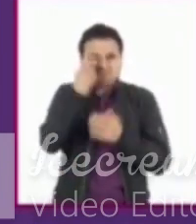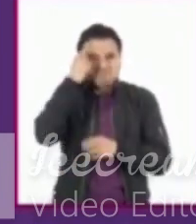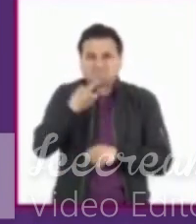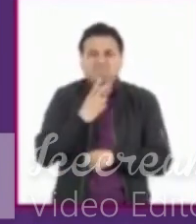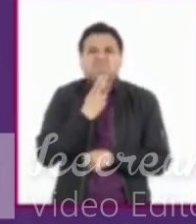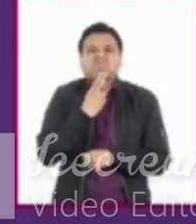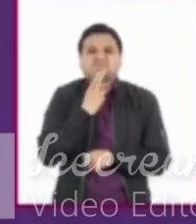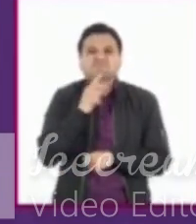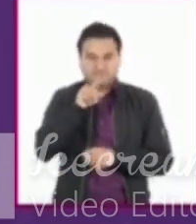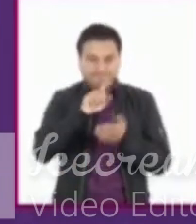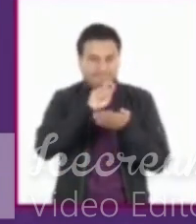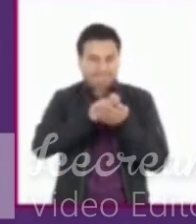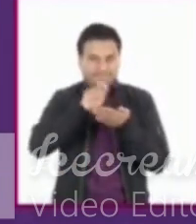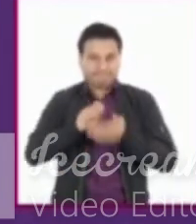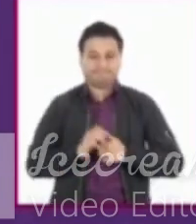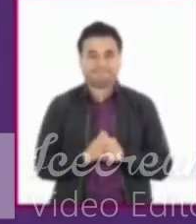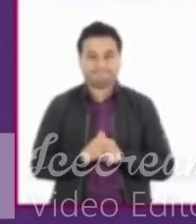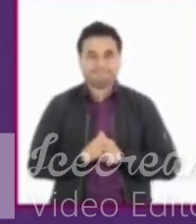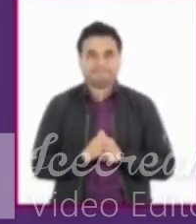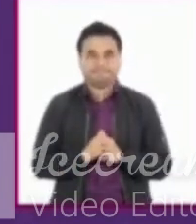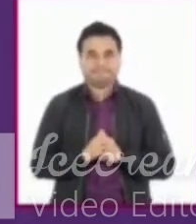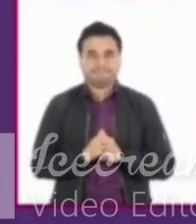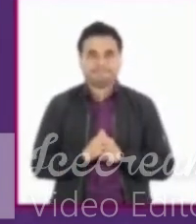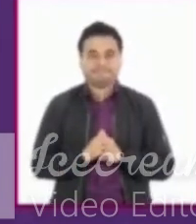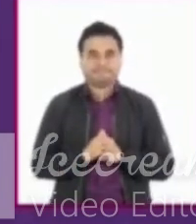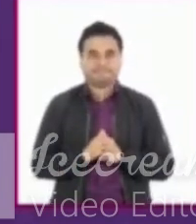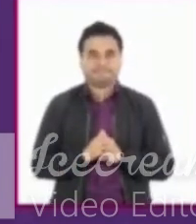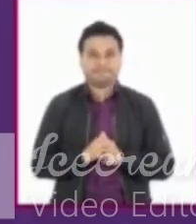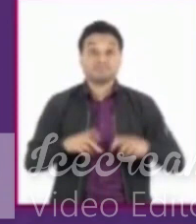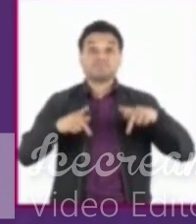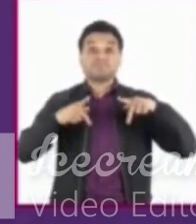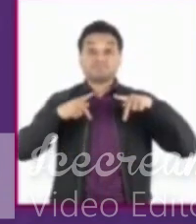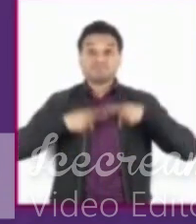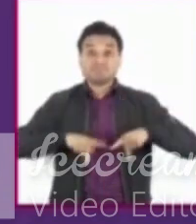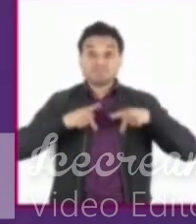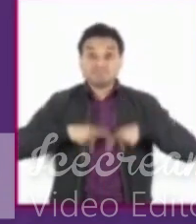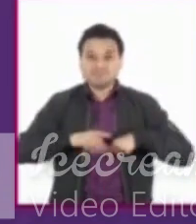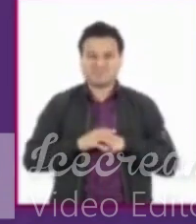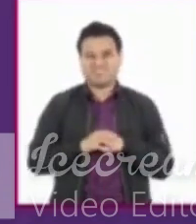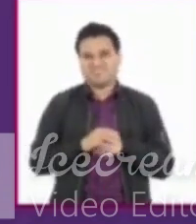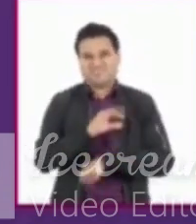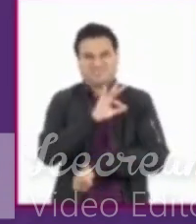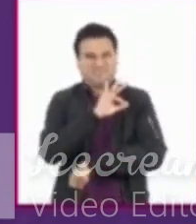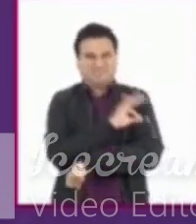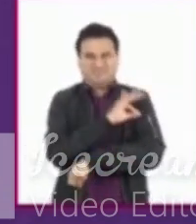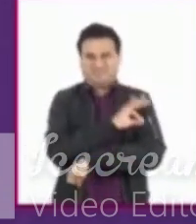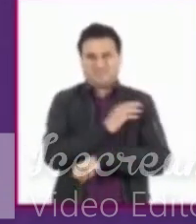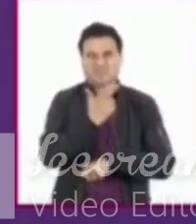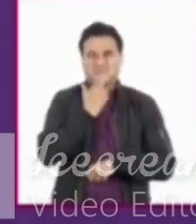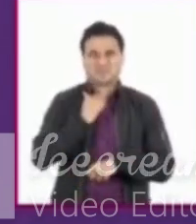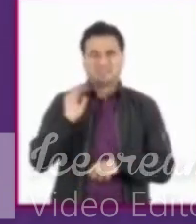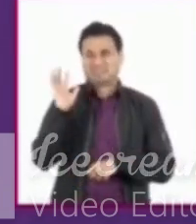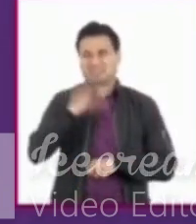¿Cómo podrían cambiar la percepción de las personas que no creen en las vacunas?